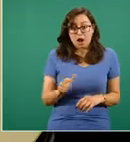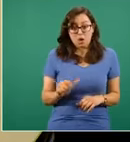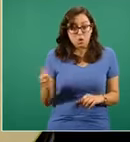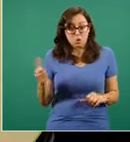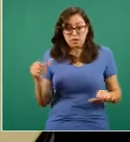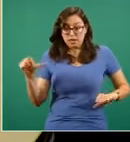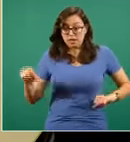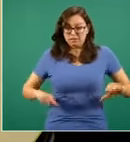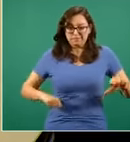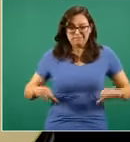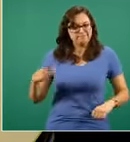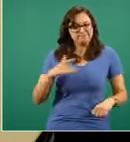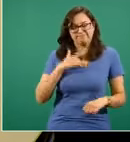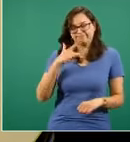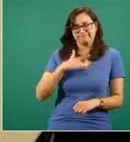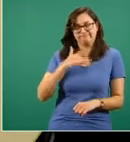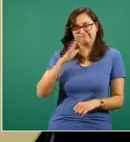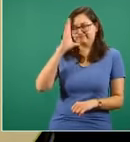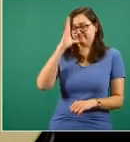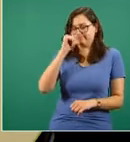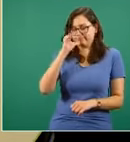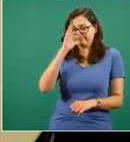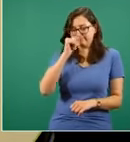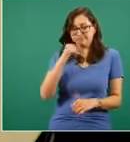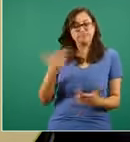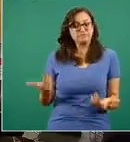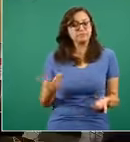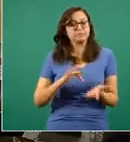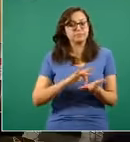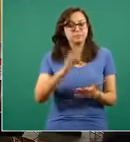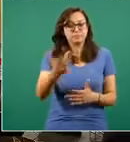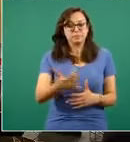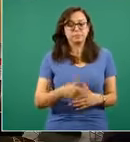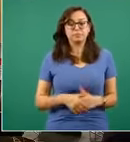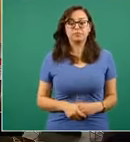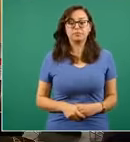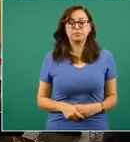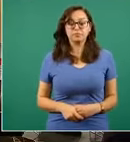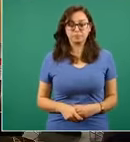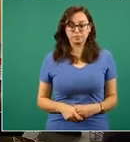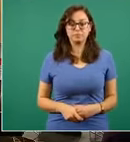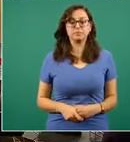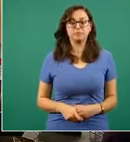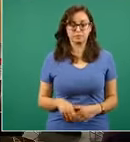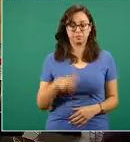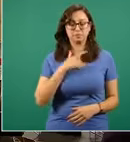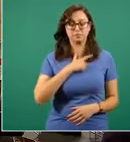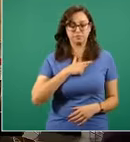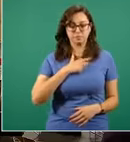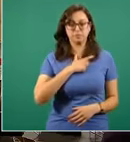los médicos hayan indicado al presidente? Gracias. Cómo no, con mucho gusto.